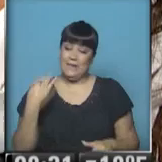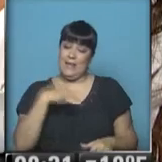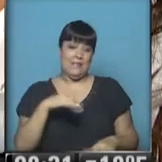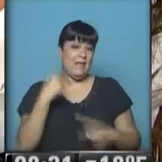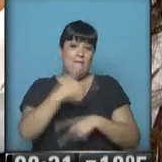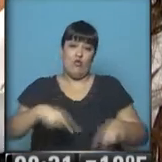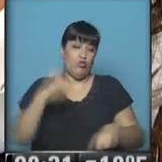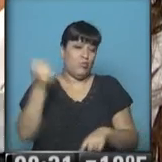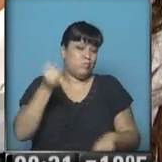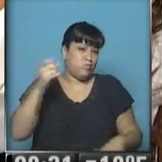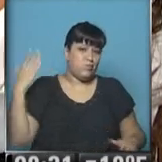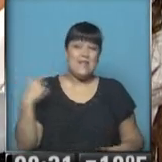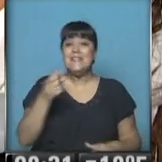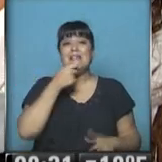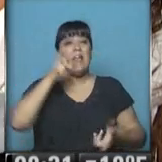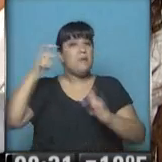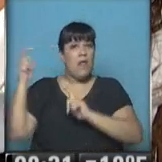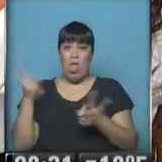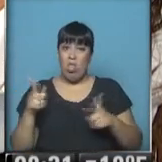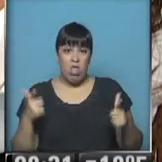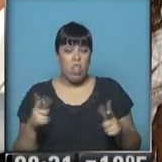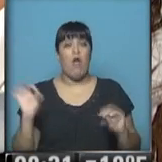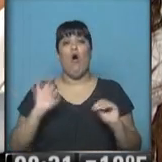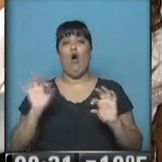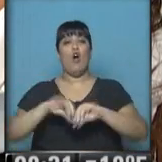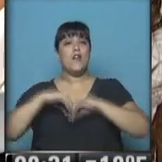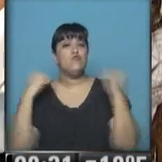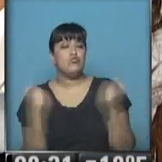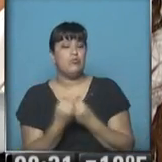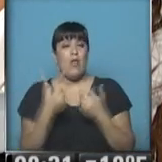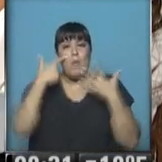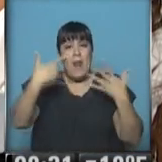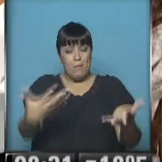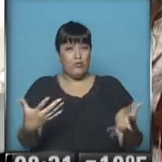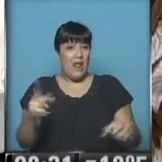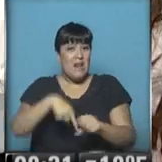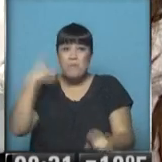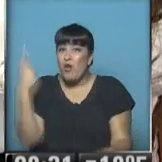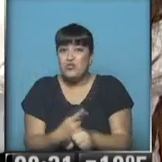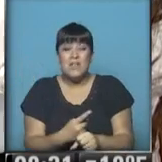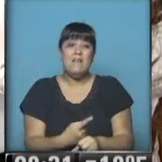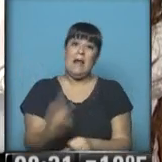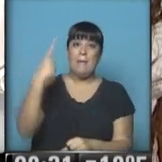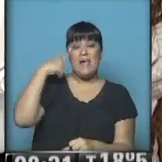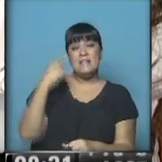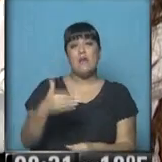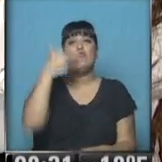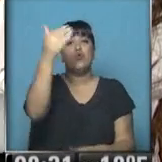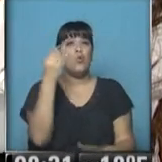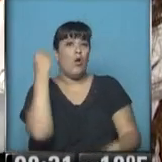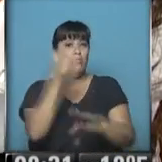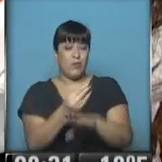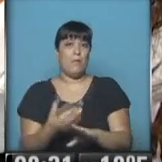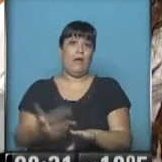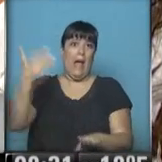Néstor y Cristina si no se tiene experiencia si no se tiene resultados de gestión para mostrar es imposible pretender gobernar este país después de nest y